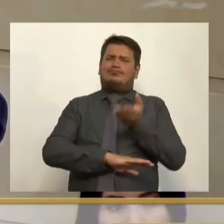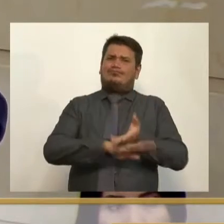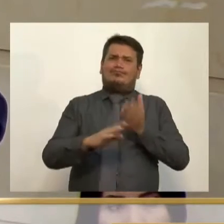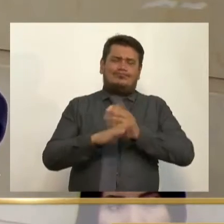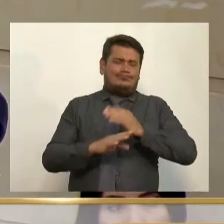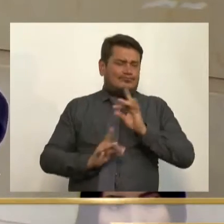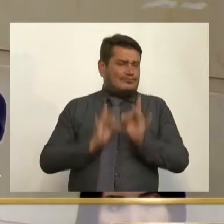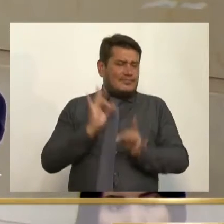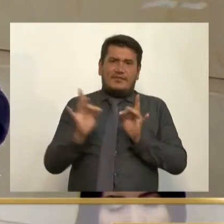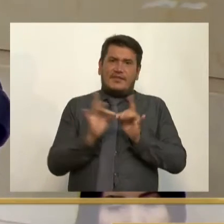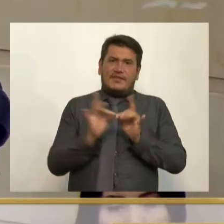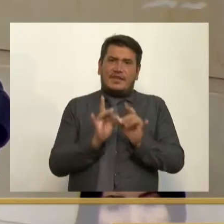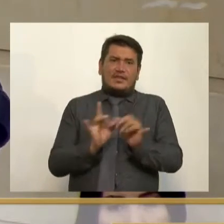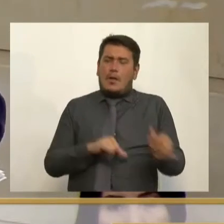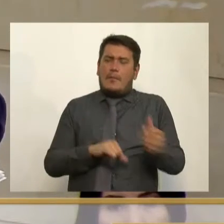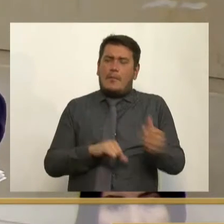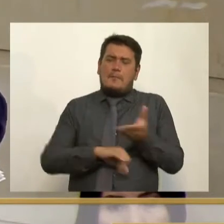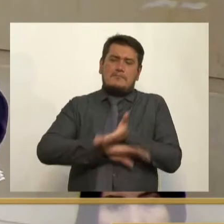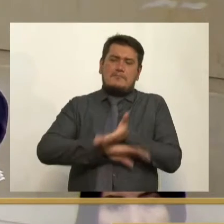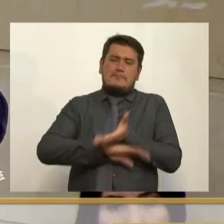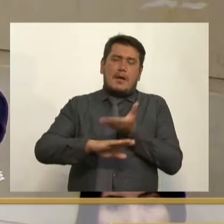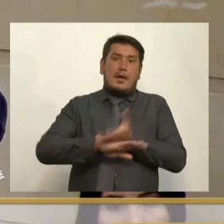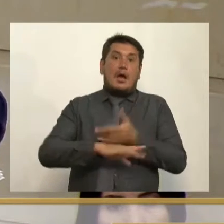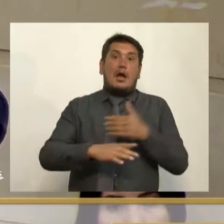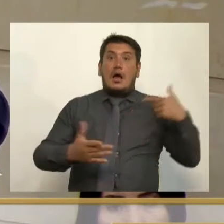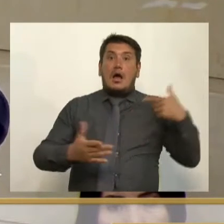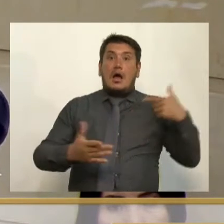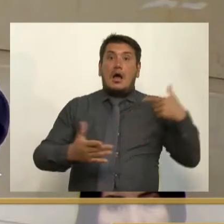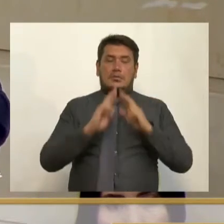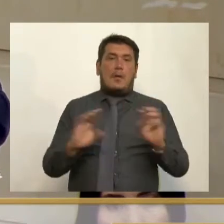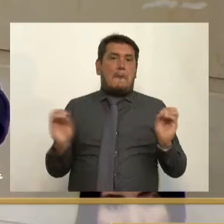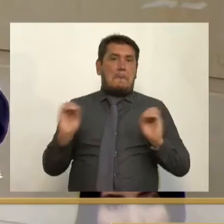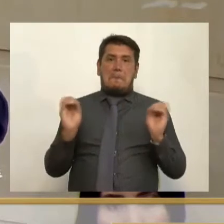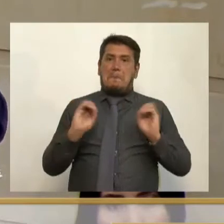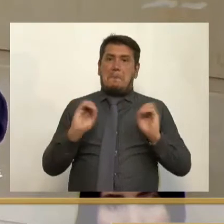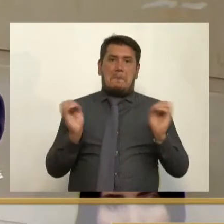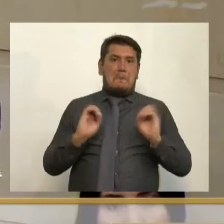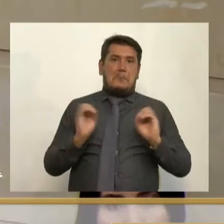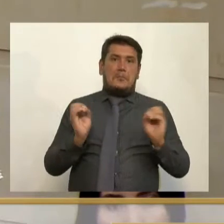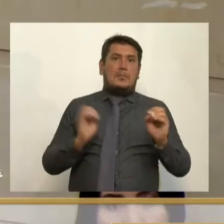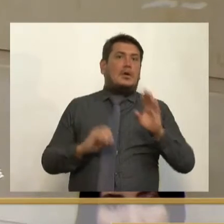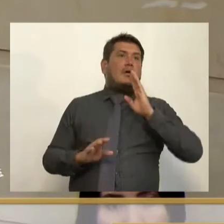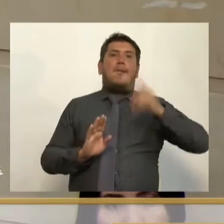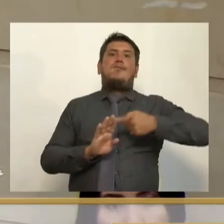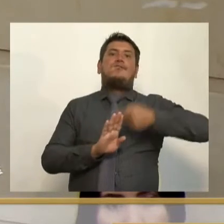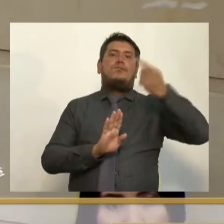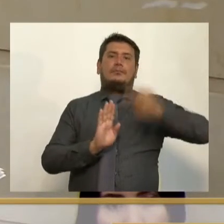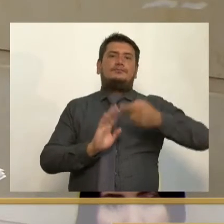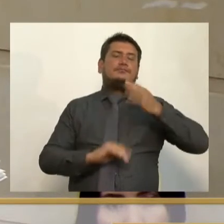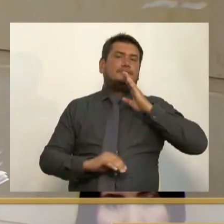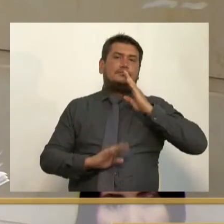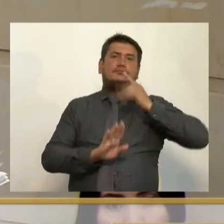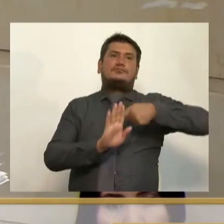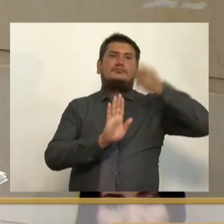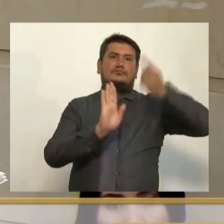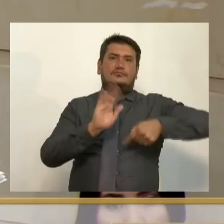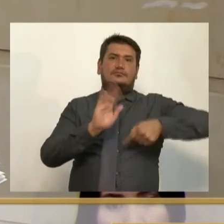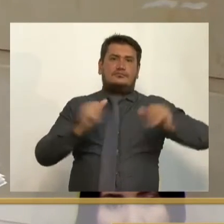mismo. Y hasta el día de hoy no se tiene respuesta por parte del señor presidente del Congreso de la República.